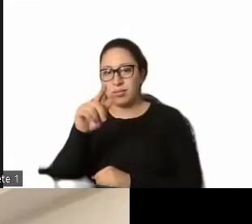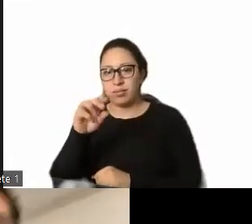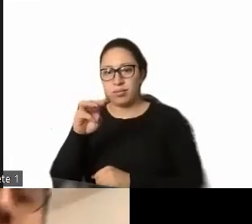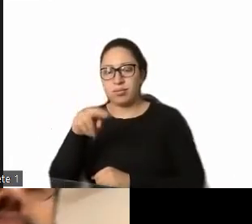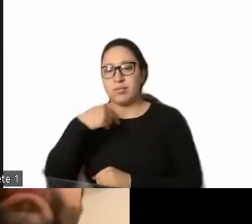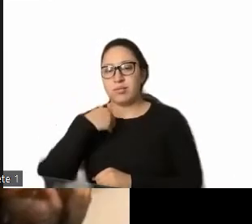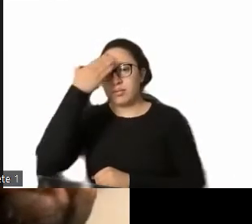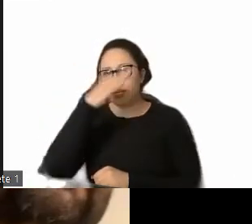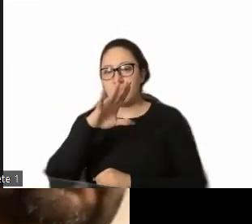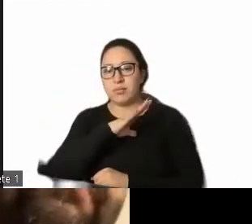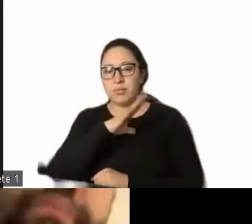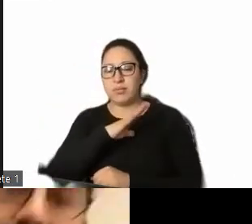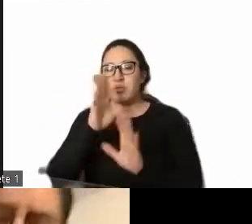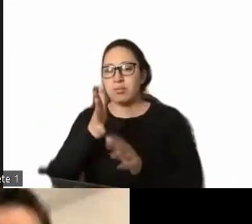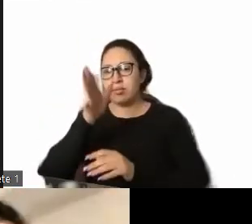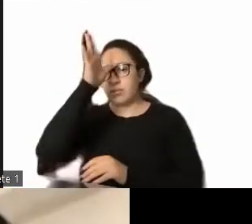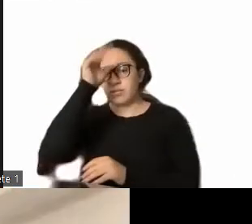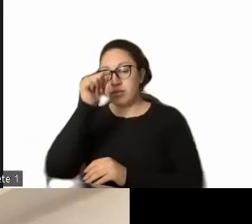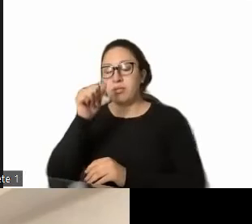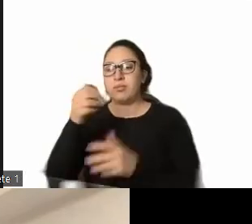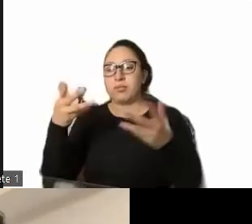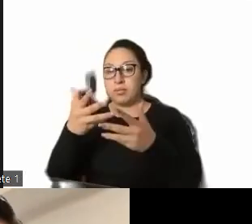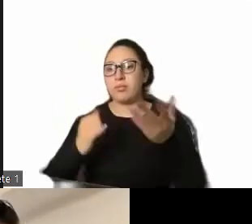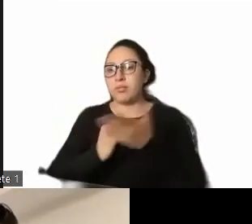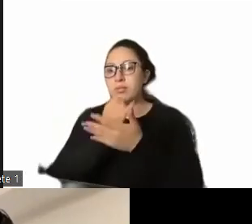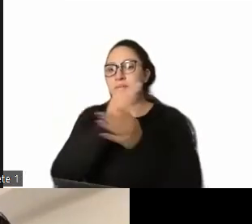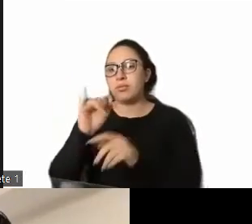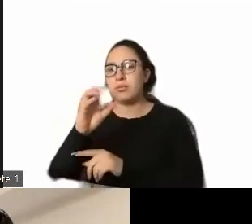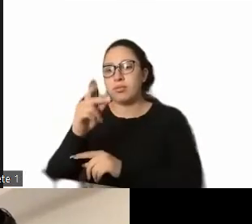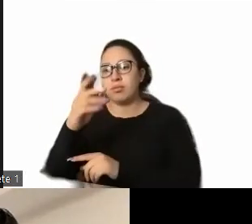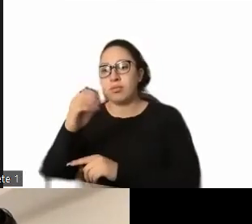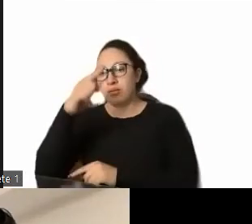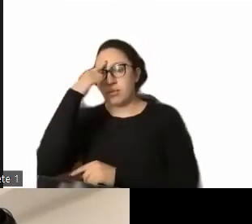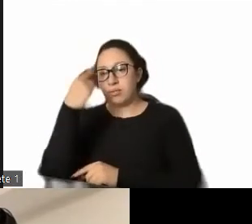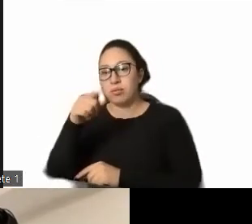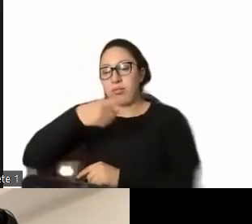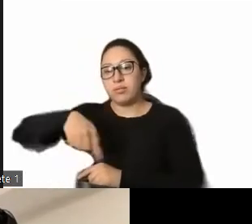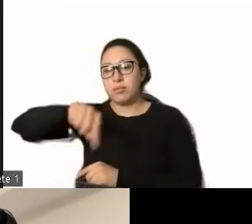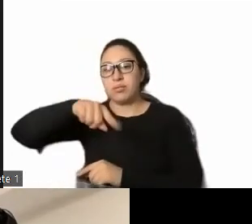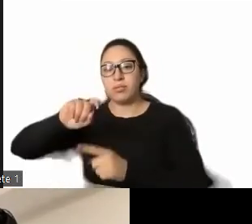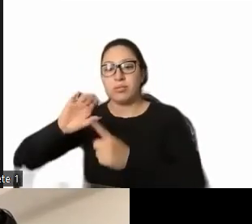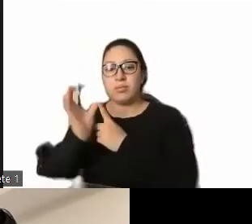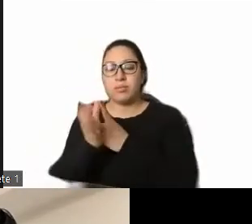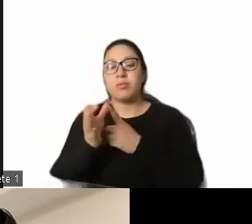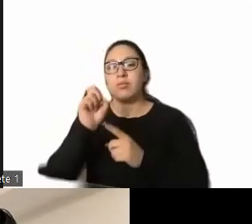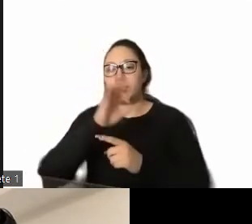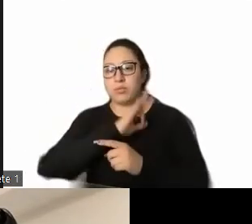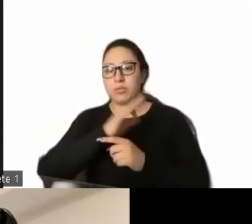de Coordinación Política en el sentido de que pues, las comisiones iban a retomar el trabajo de